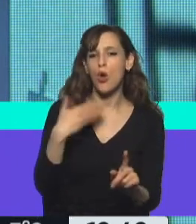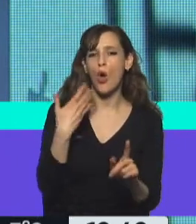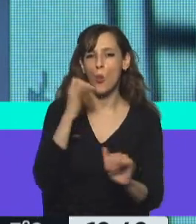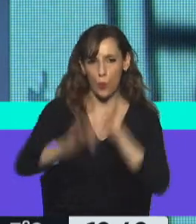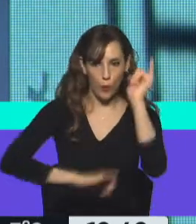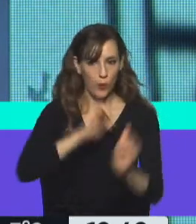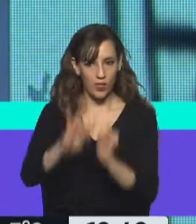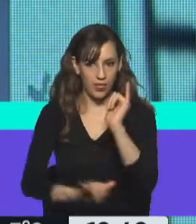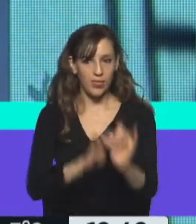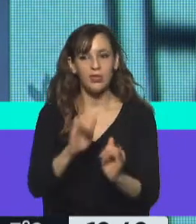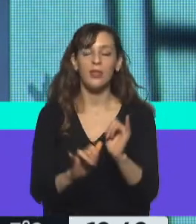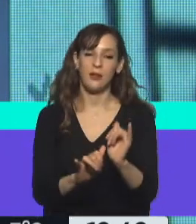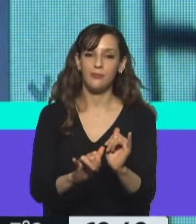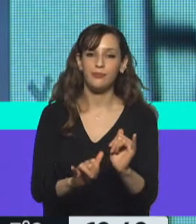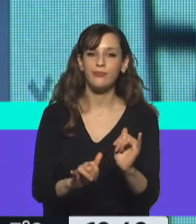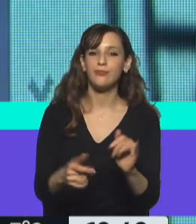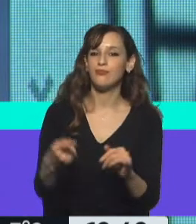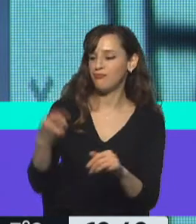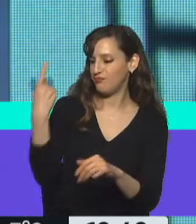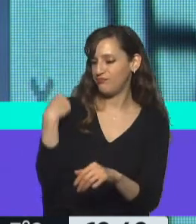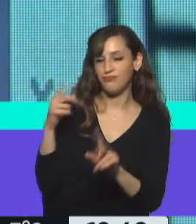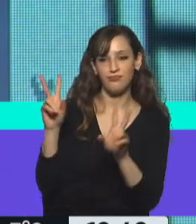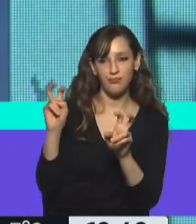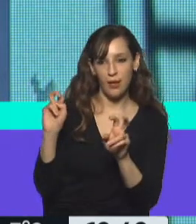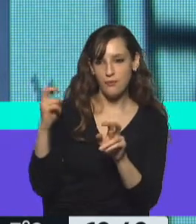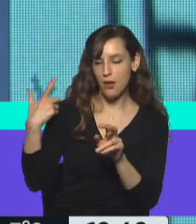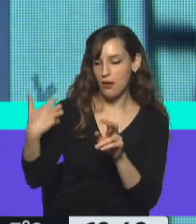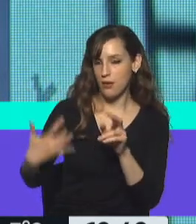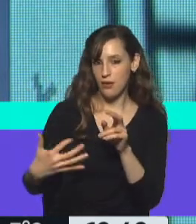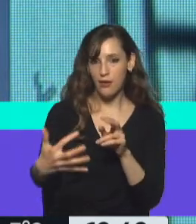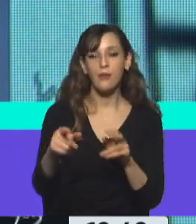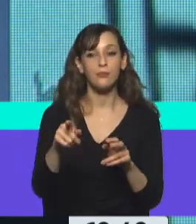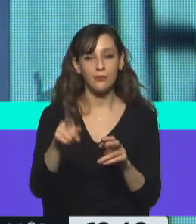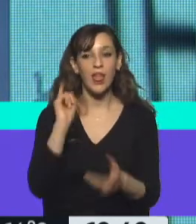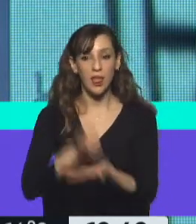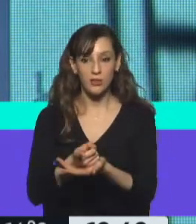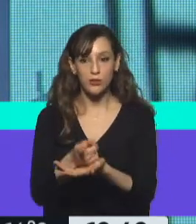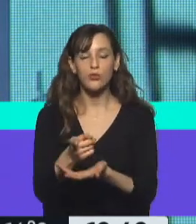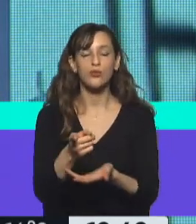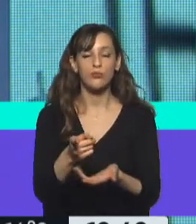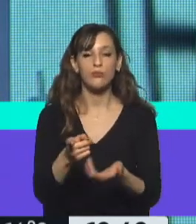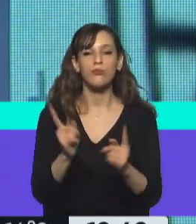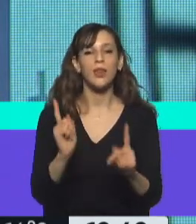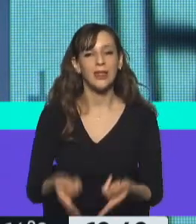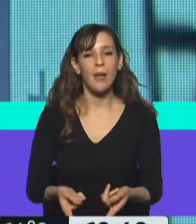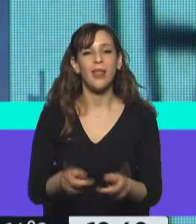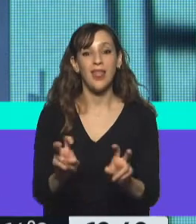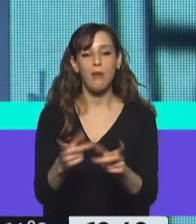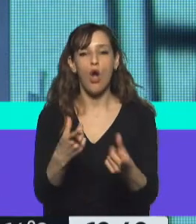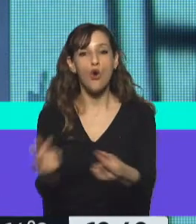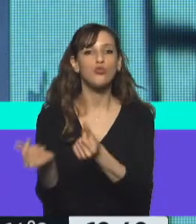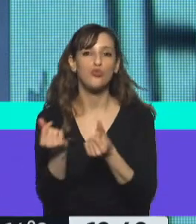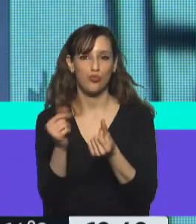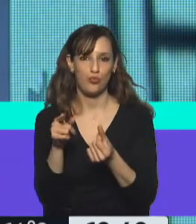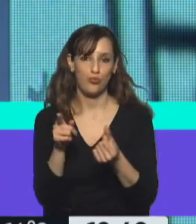últimas columnas de signos de reactivación también se observe en el consumo y no sólo con la posibilidad